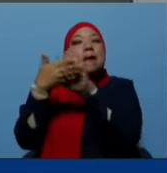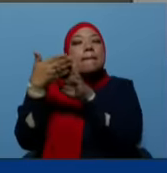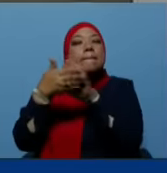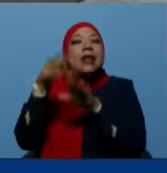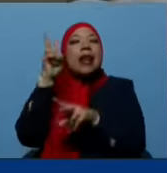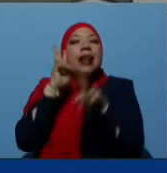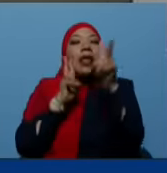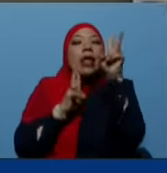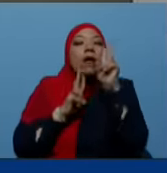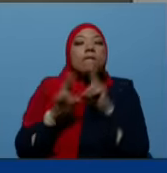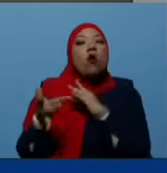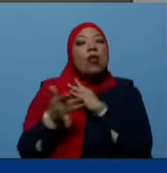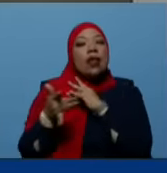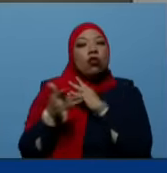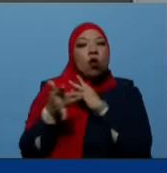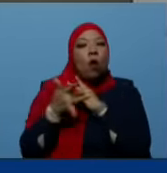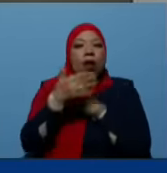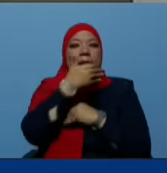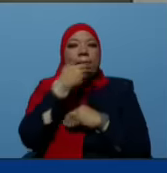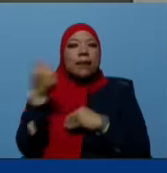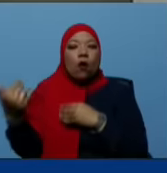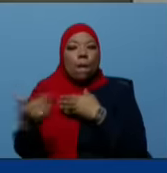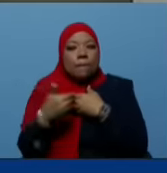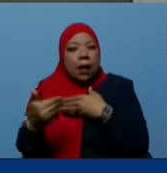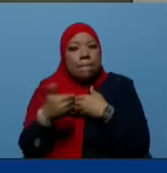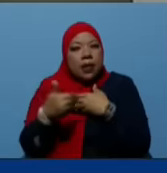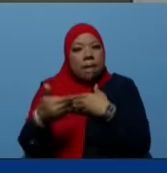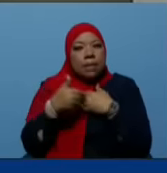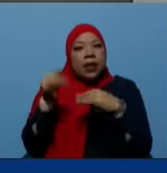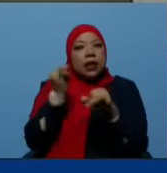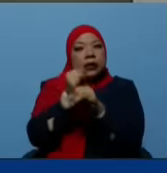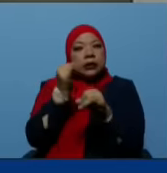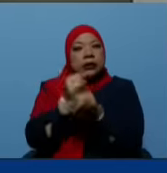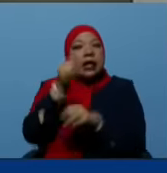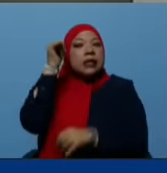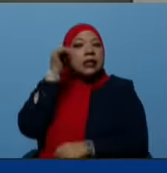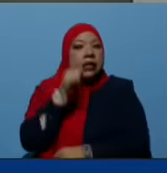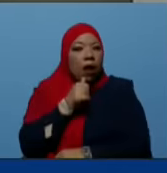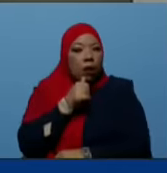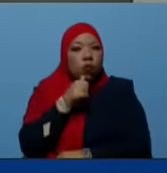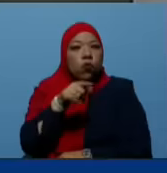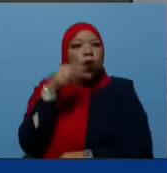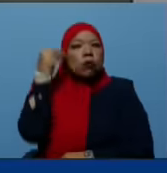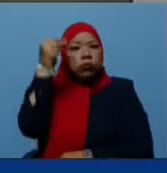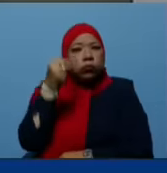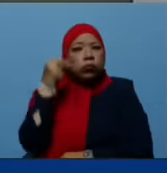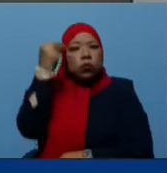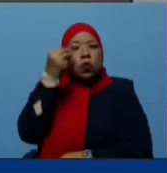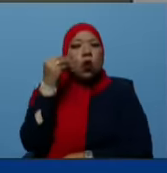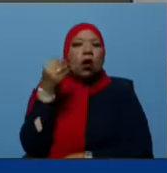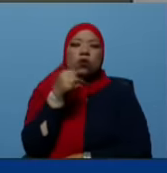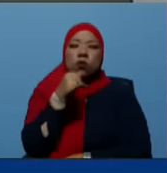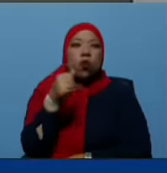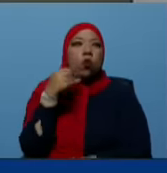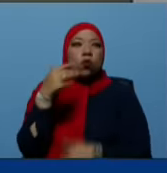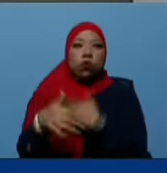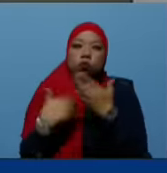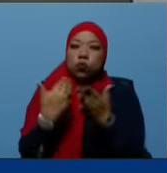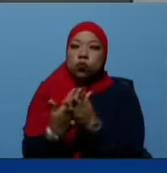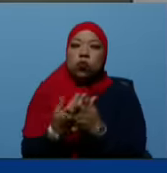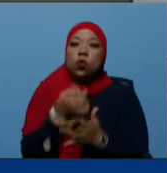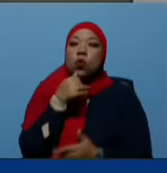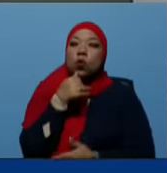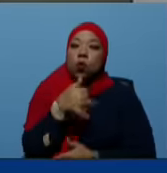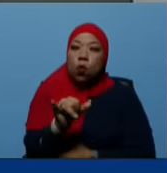el ataque cibernético, y ese sábado que ellos pensaban de asalto,